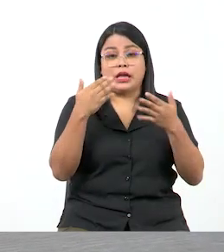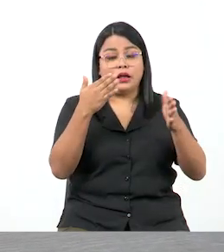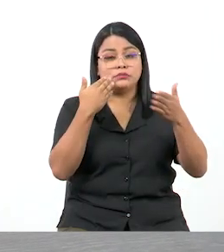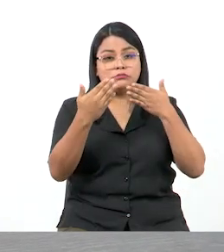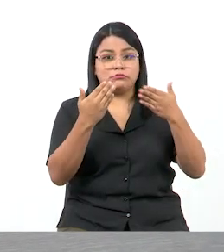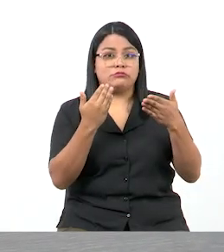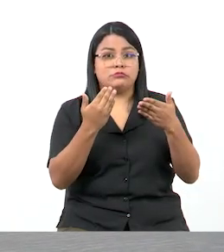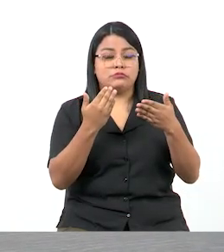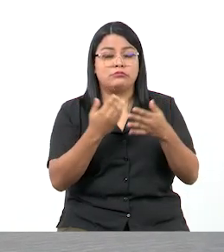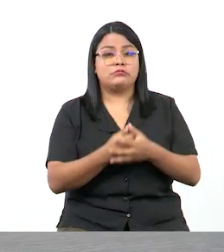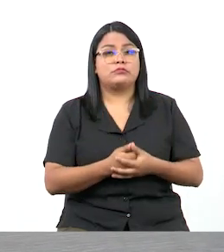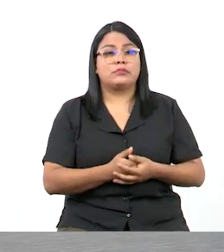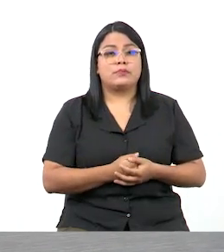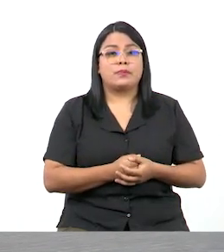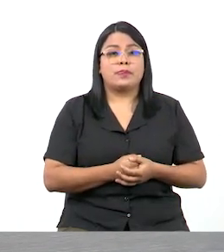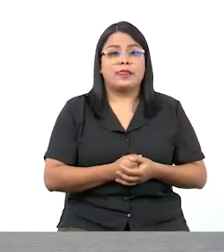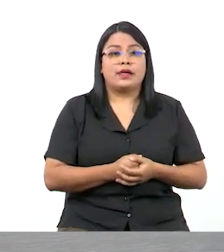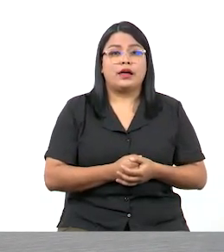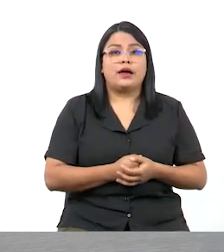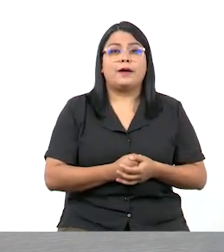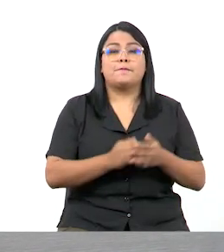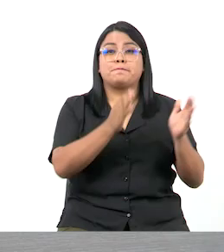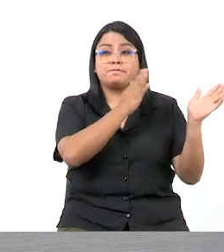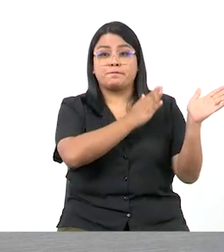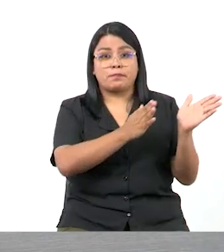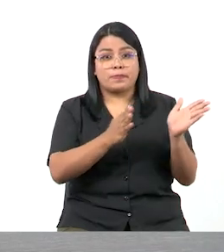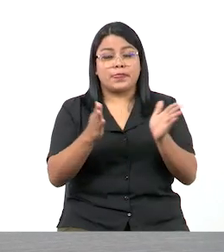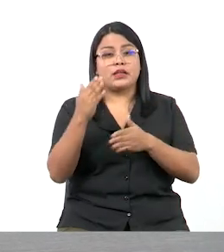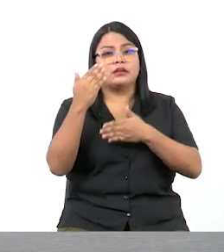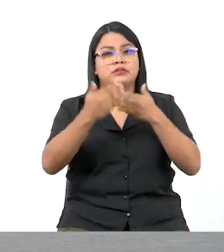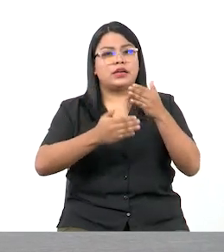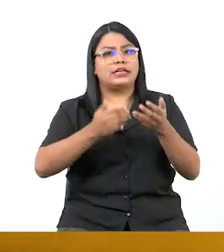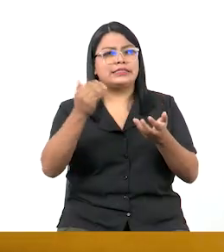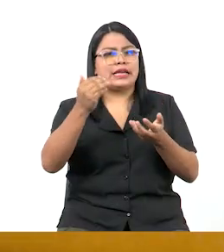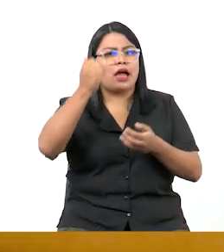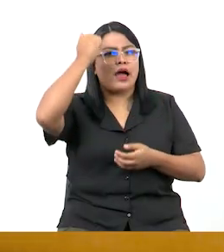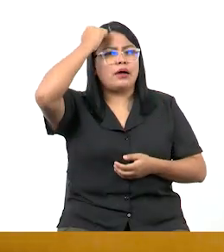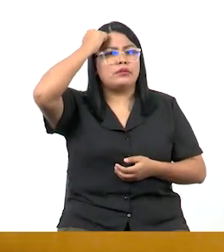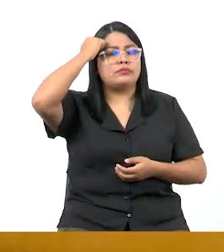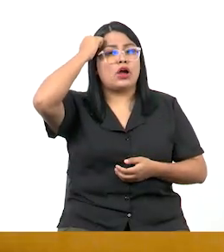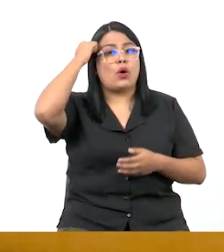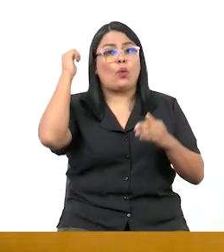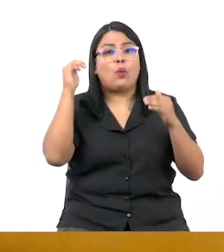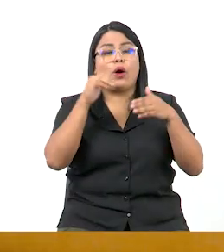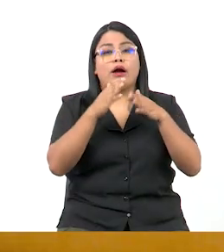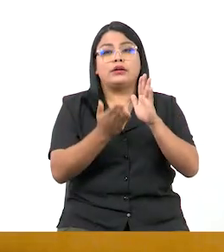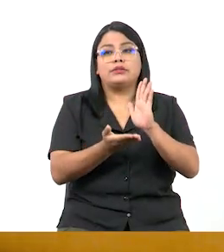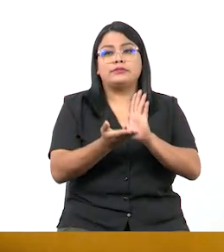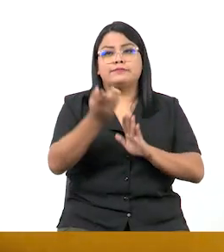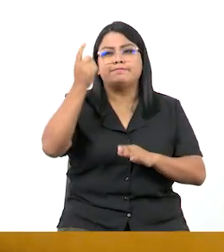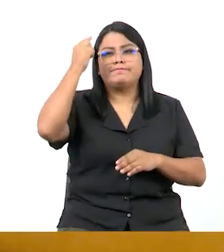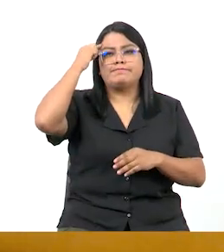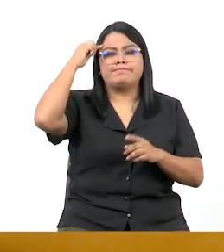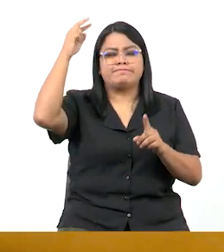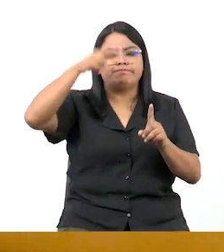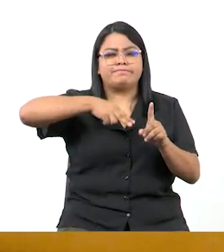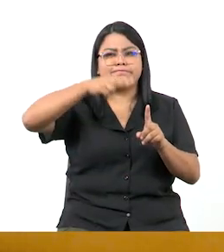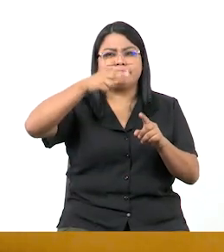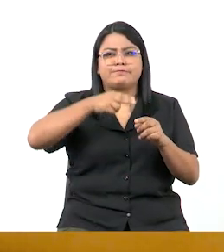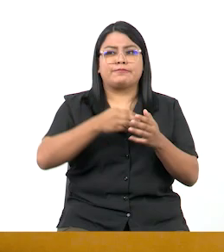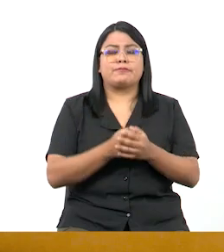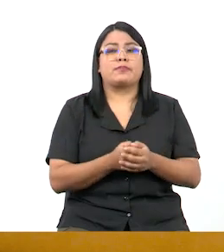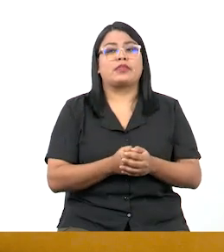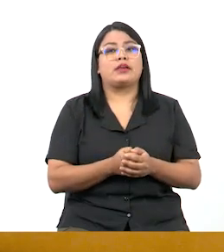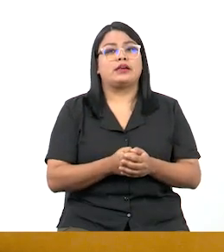que pretende, y como ya lo dijimos en un primer momento, es ordenar todo el proceso de enseñanza-aprendizaje y también desarrollar